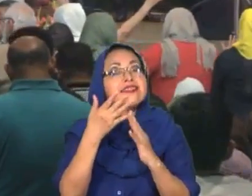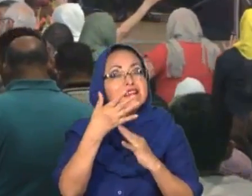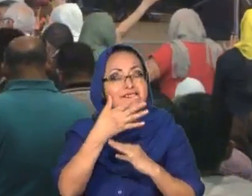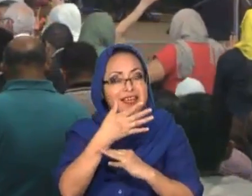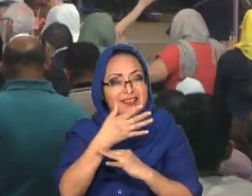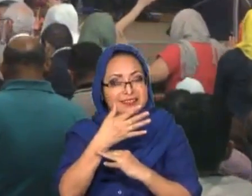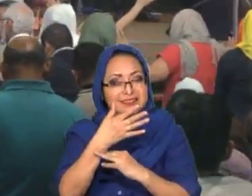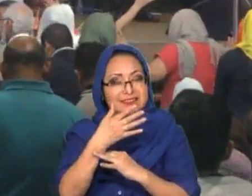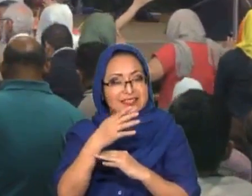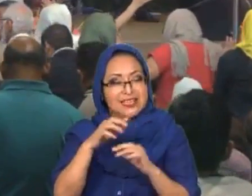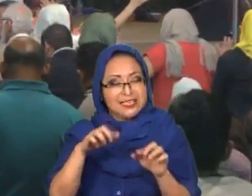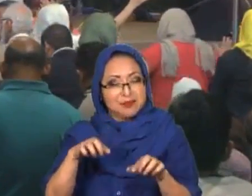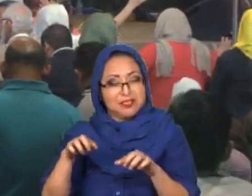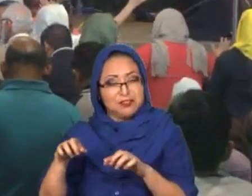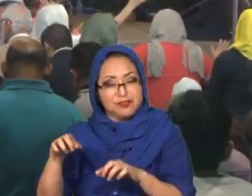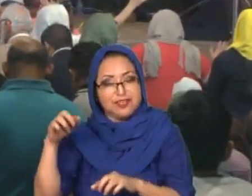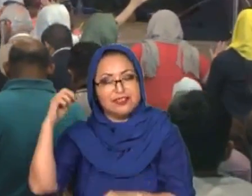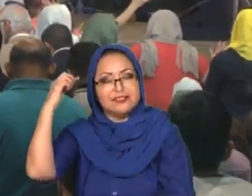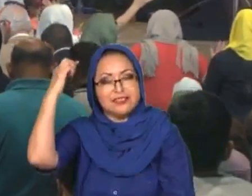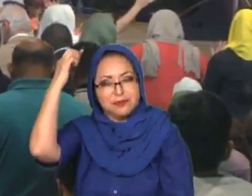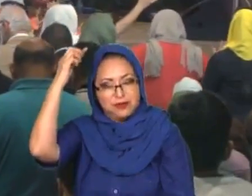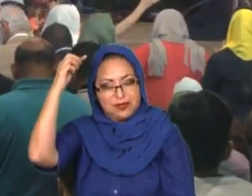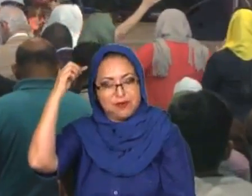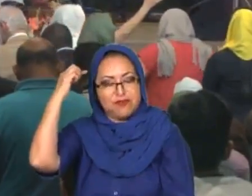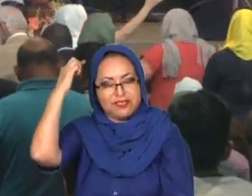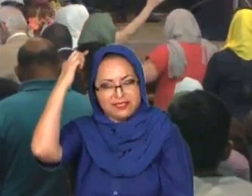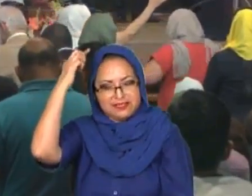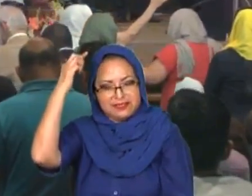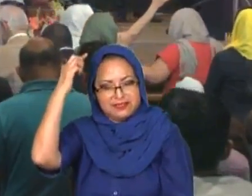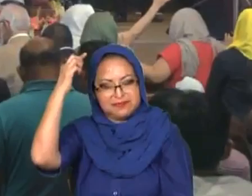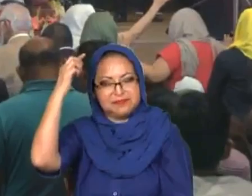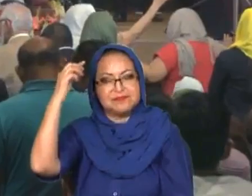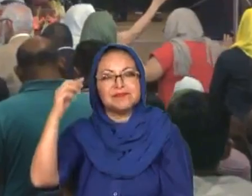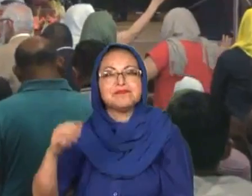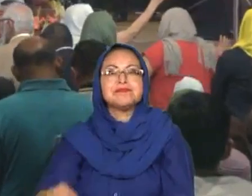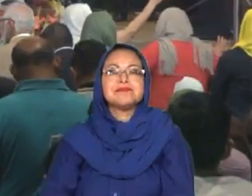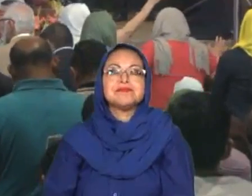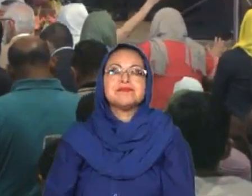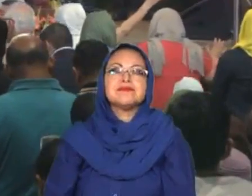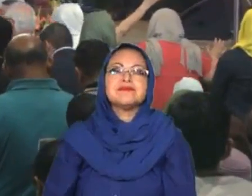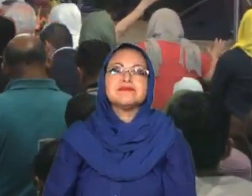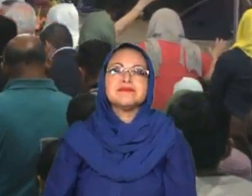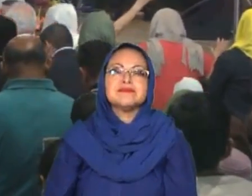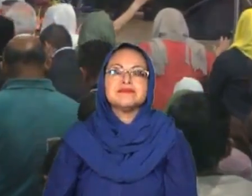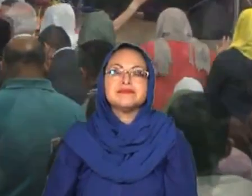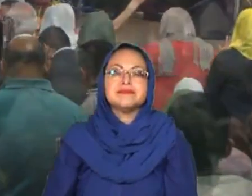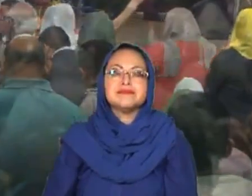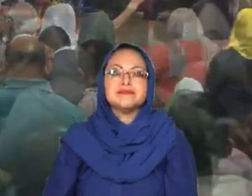Rababasanda, rabakendo, no, no, no.